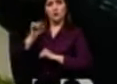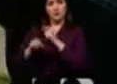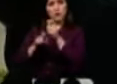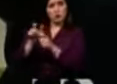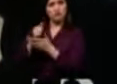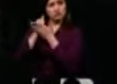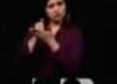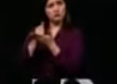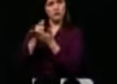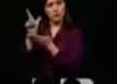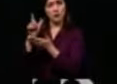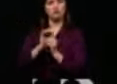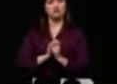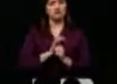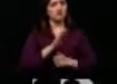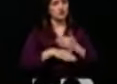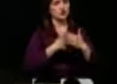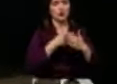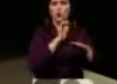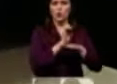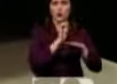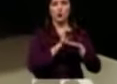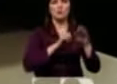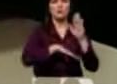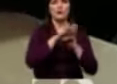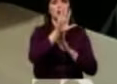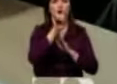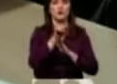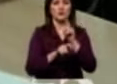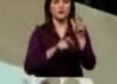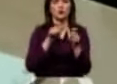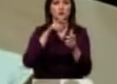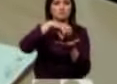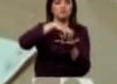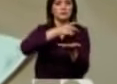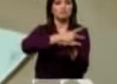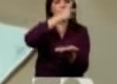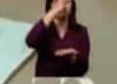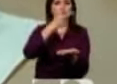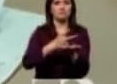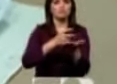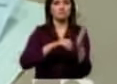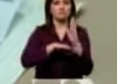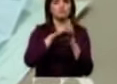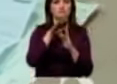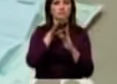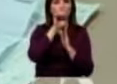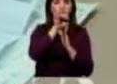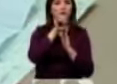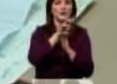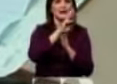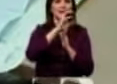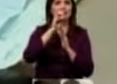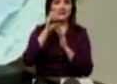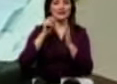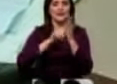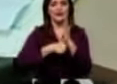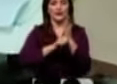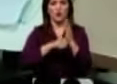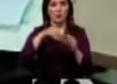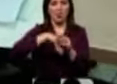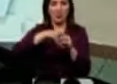personas. Exactamente, a nivel nacional atendimos más de 5.000 personas y la provincia de Pichincha atendió más de 1.600 cédulas. ¿Qué es lo que debe